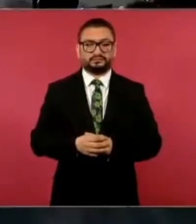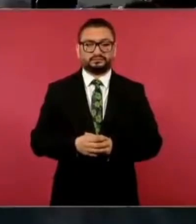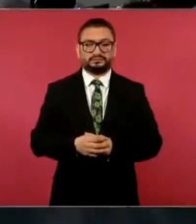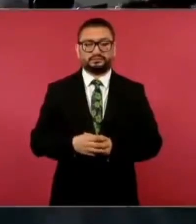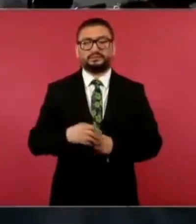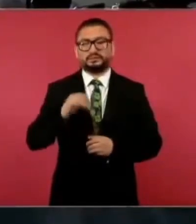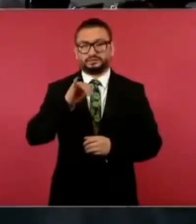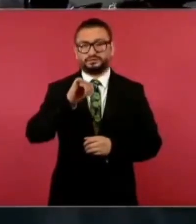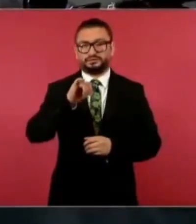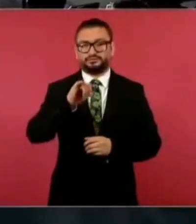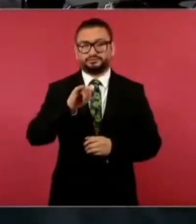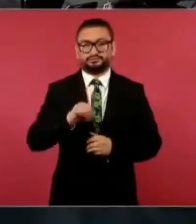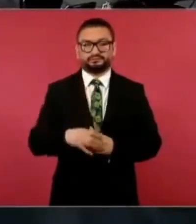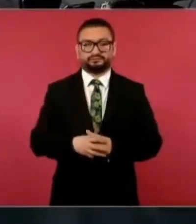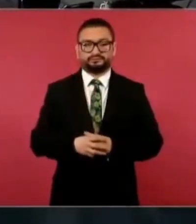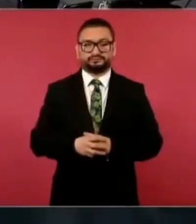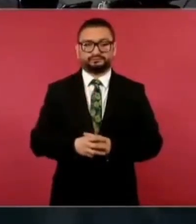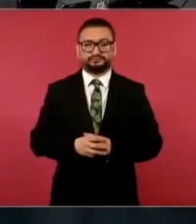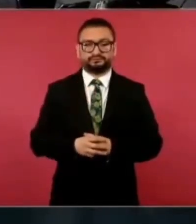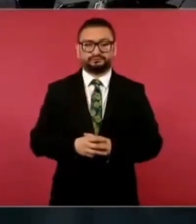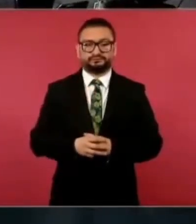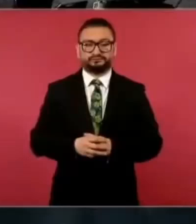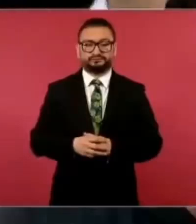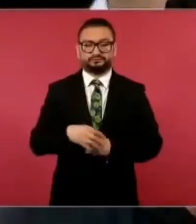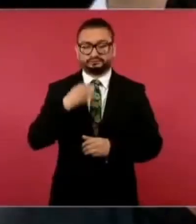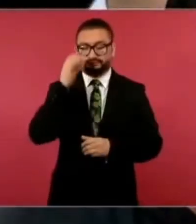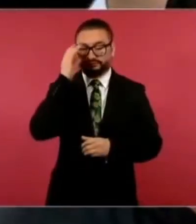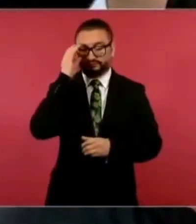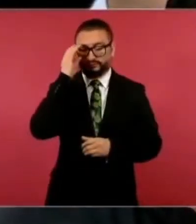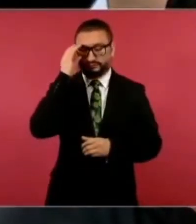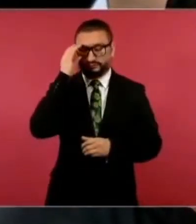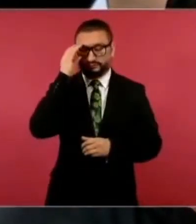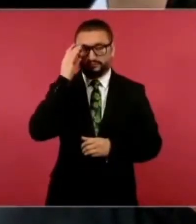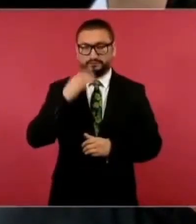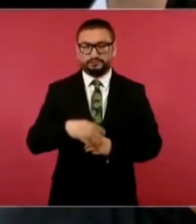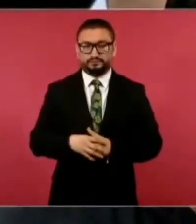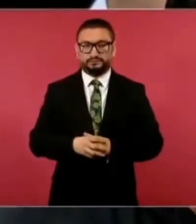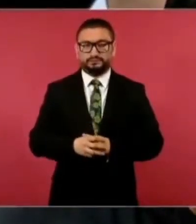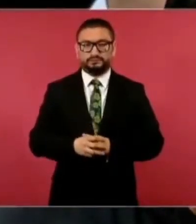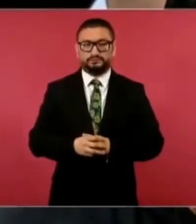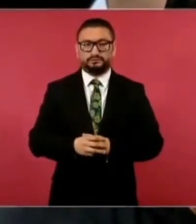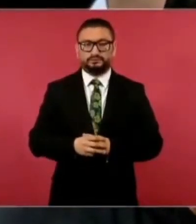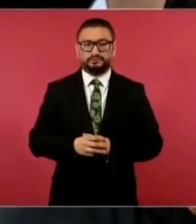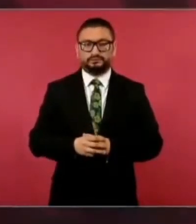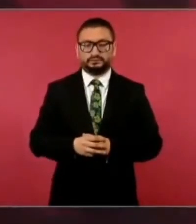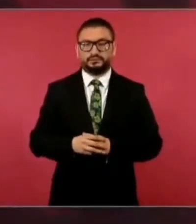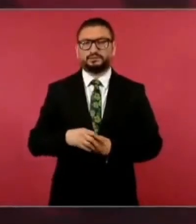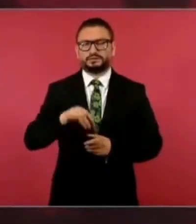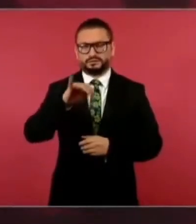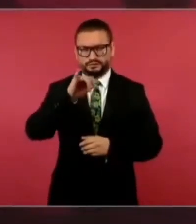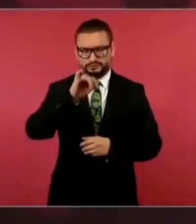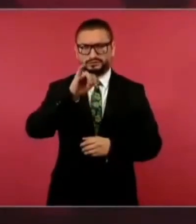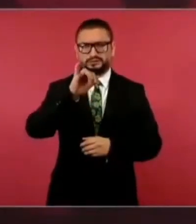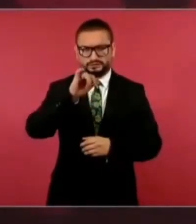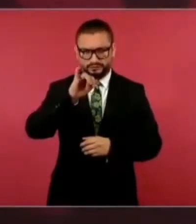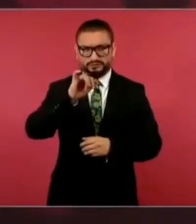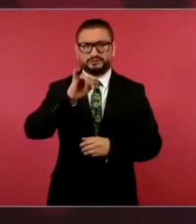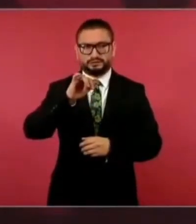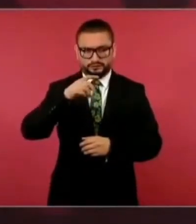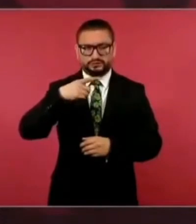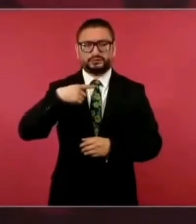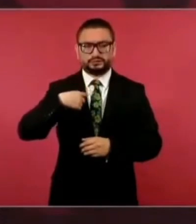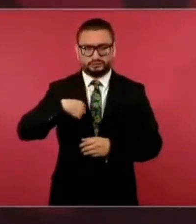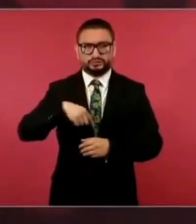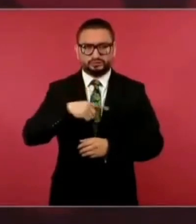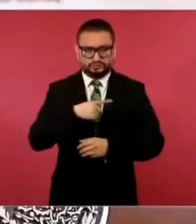Sí. Entonces, vale que pidan el asilo, la extradición. Sí, vamos a